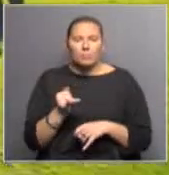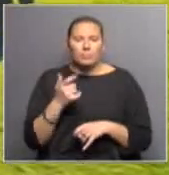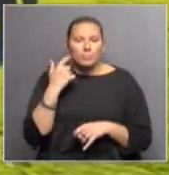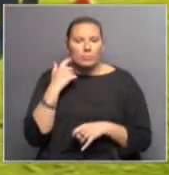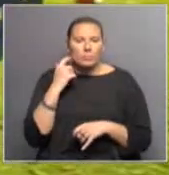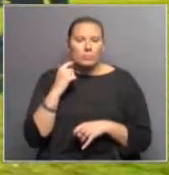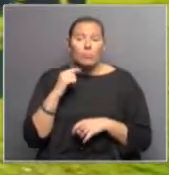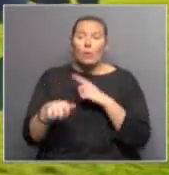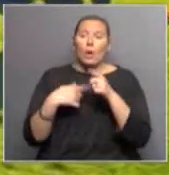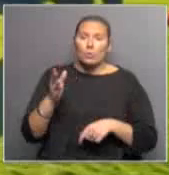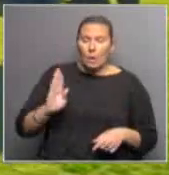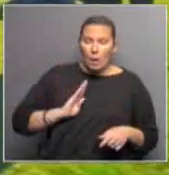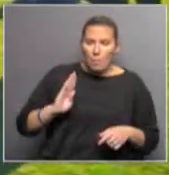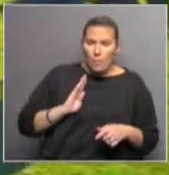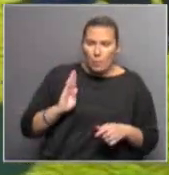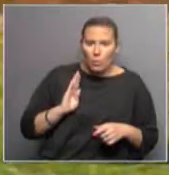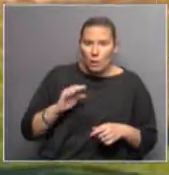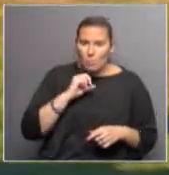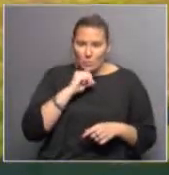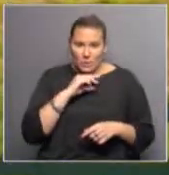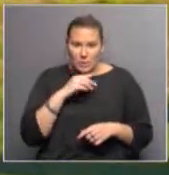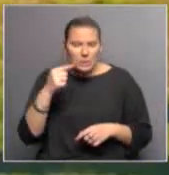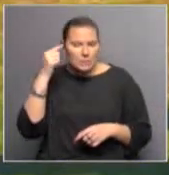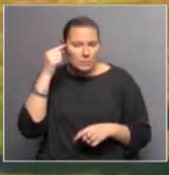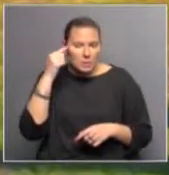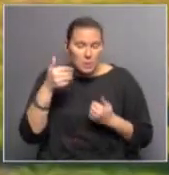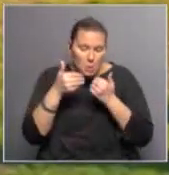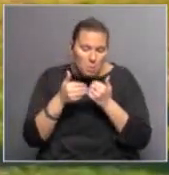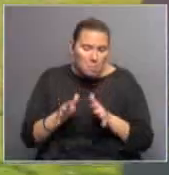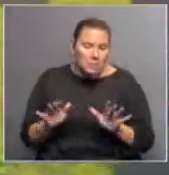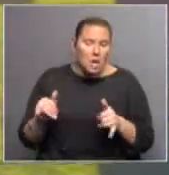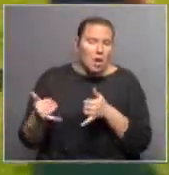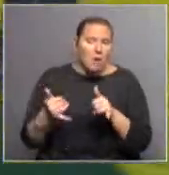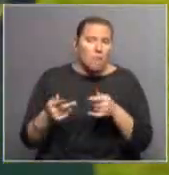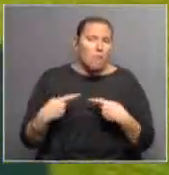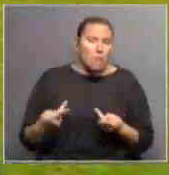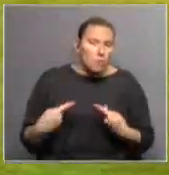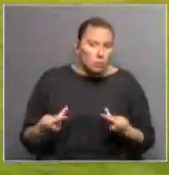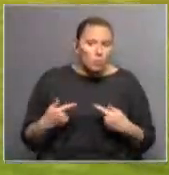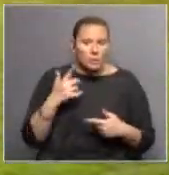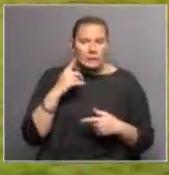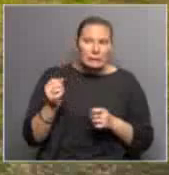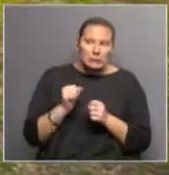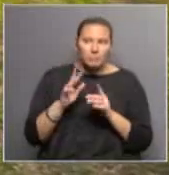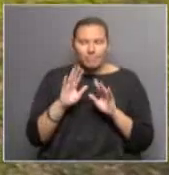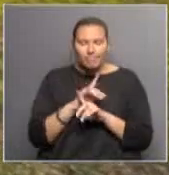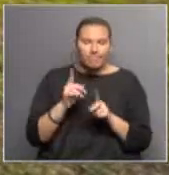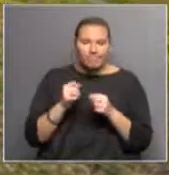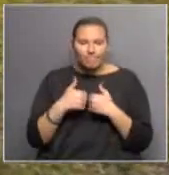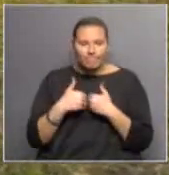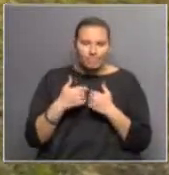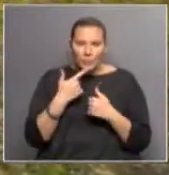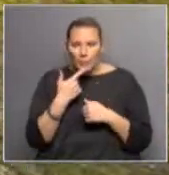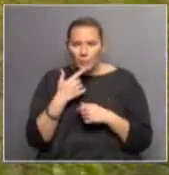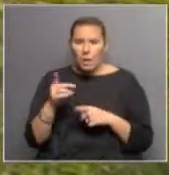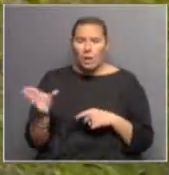a otras chicas que están pensando empezar en esto del fútbol y por ahí no se animan tanto? Bueno,